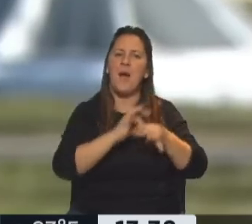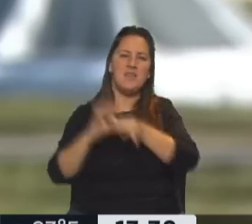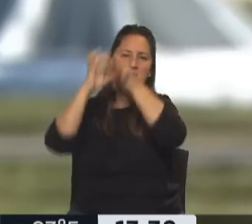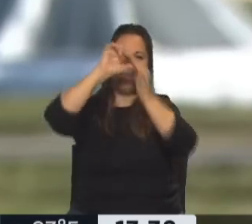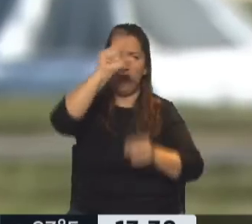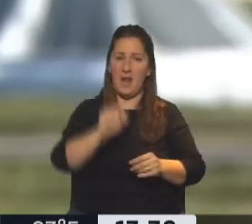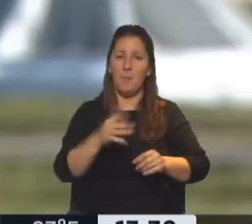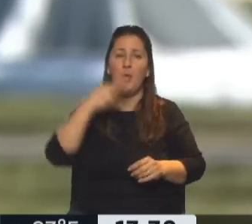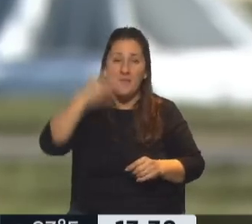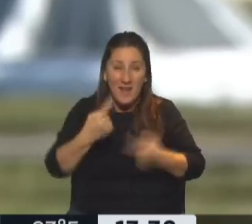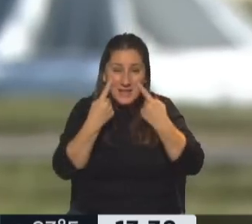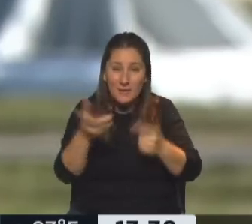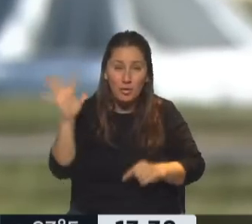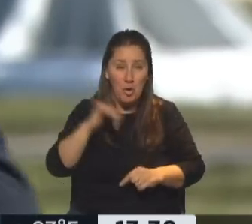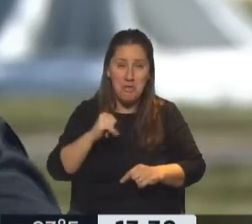federal.